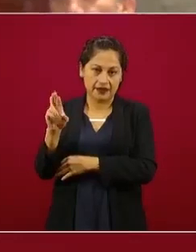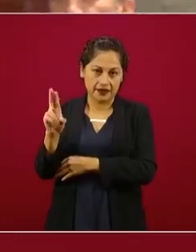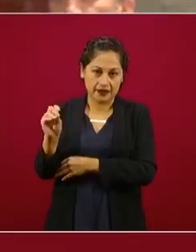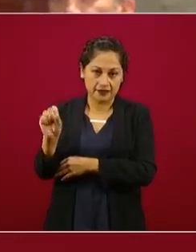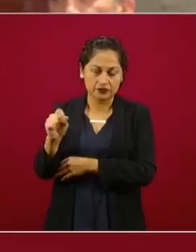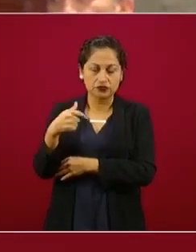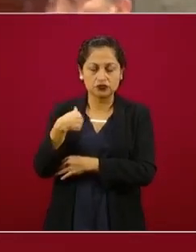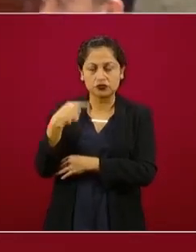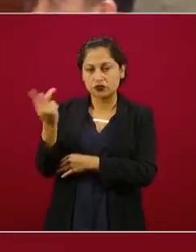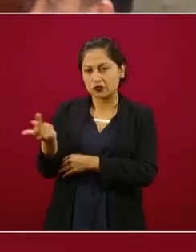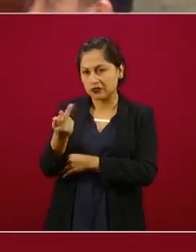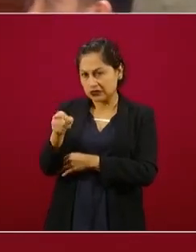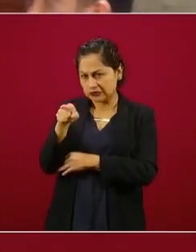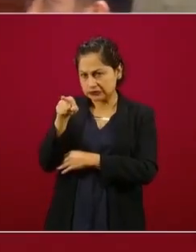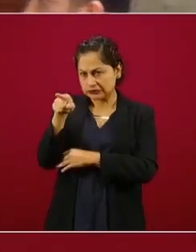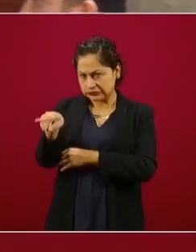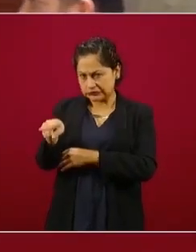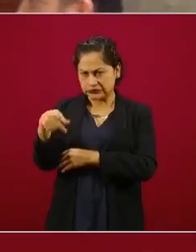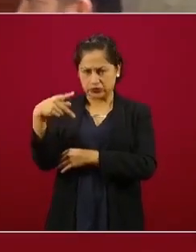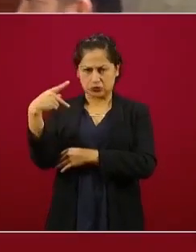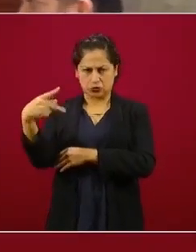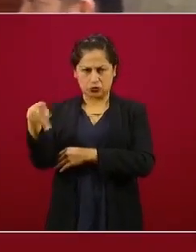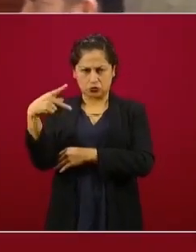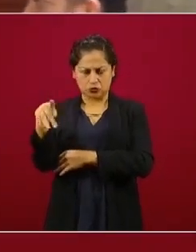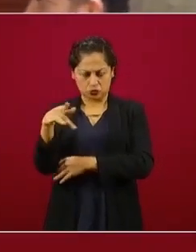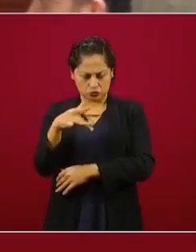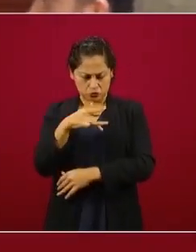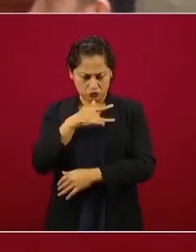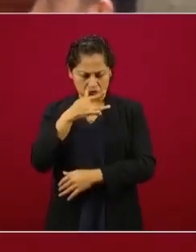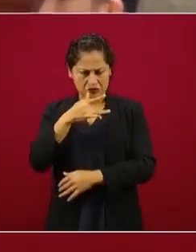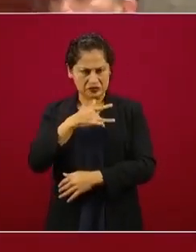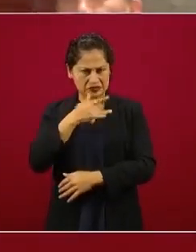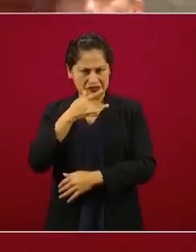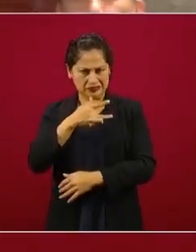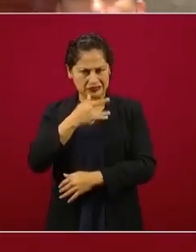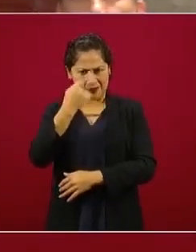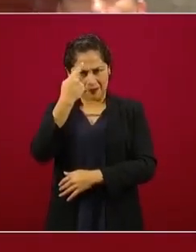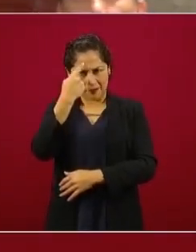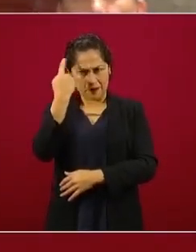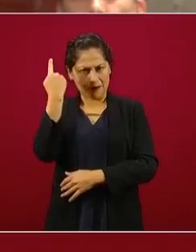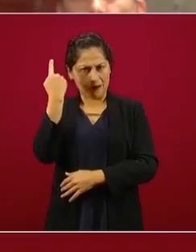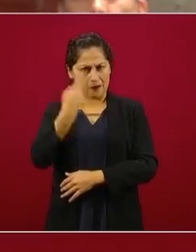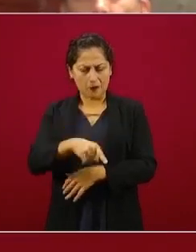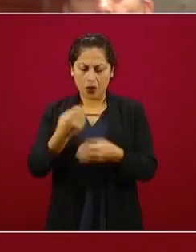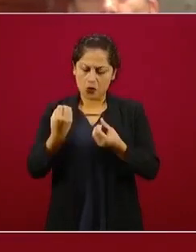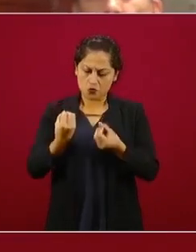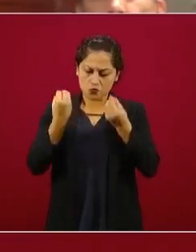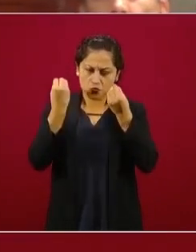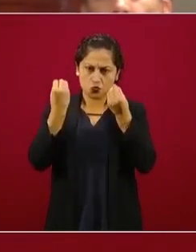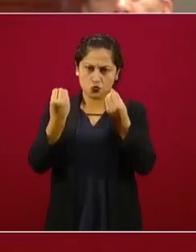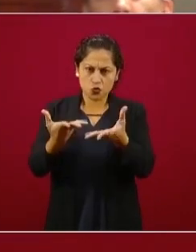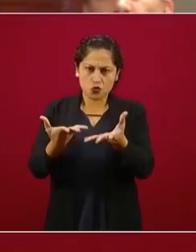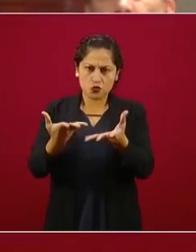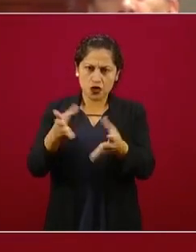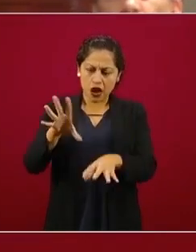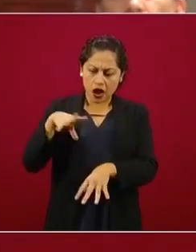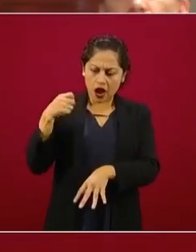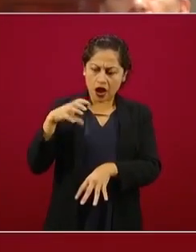¿Qué les motivó a ustedes precisamente a aportar este esfuerzo de los